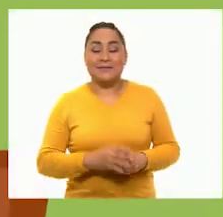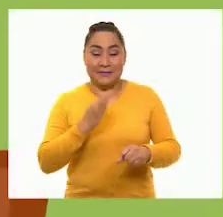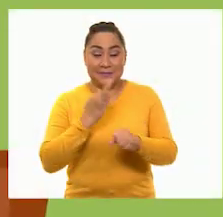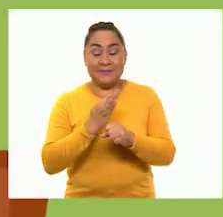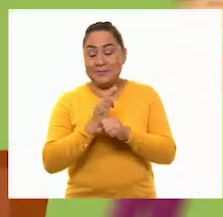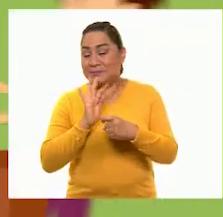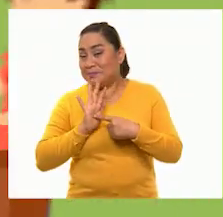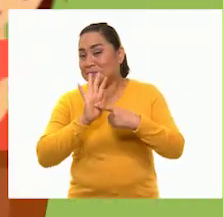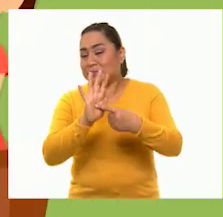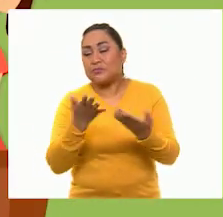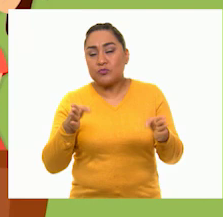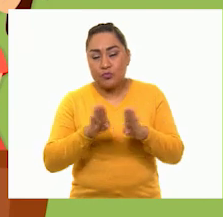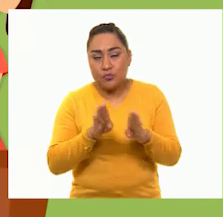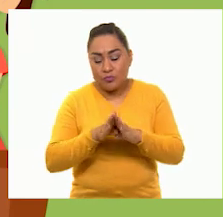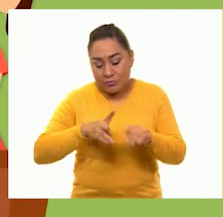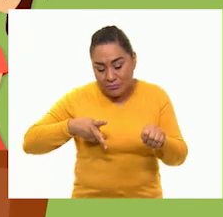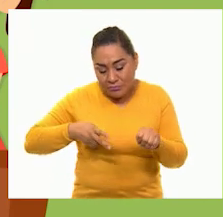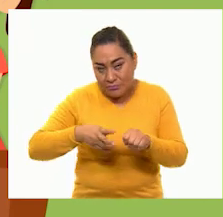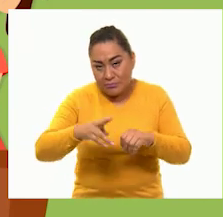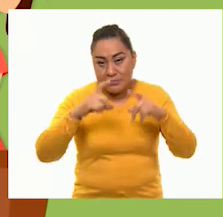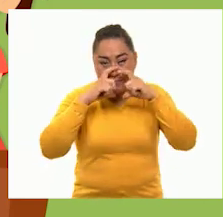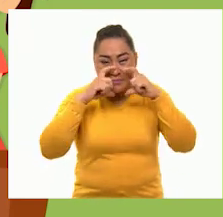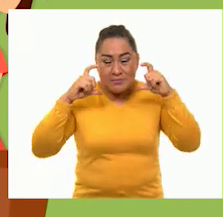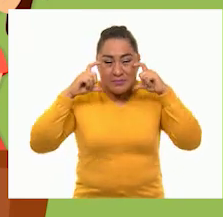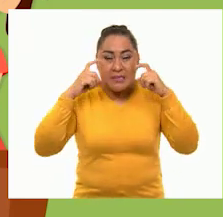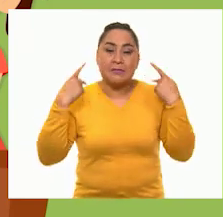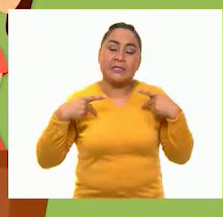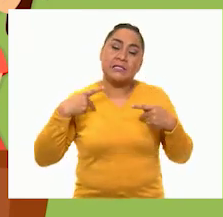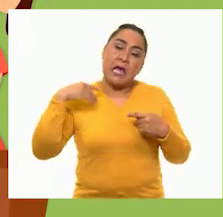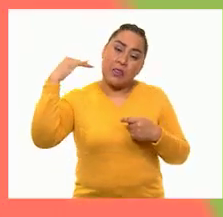Enseñaremos cómo armar un cubrebocas con ayuda de un adulto.